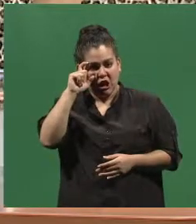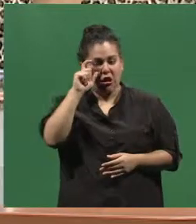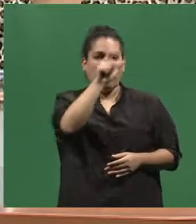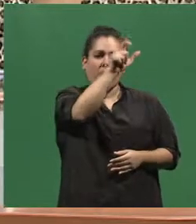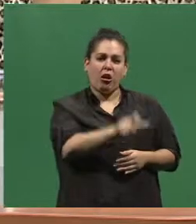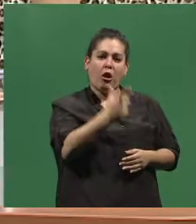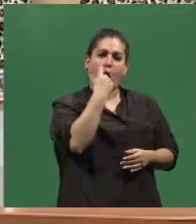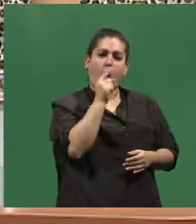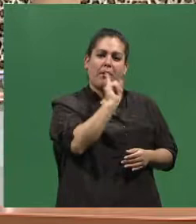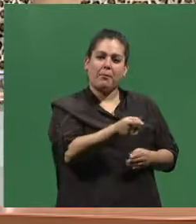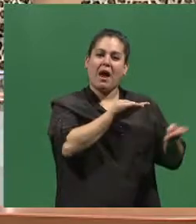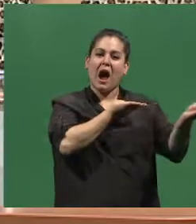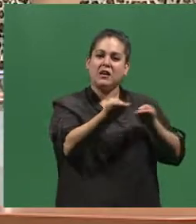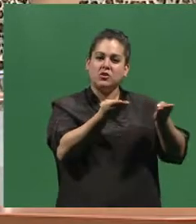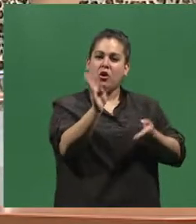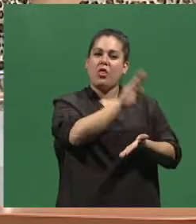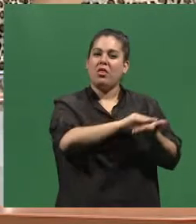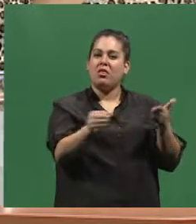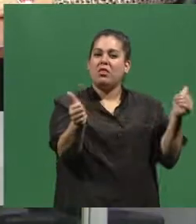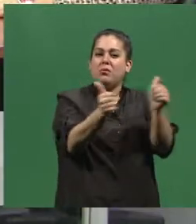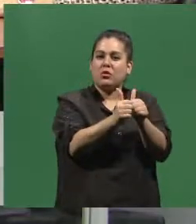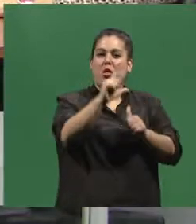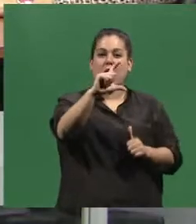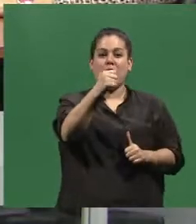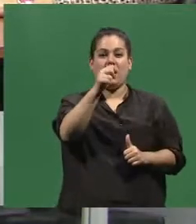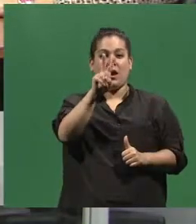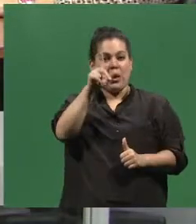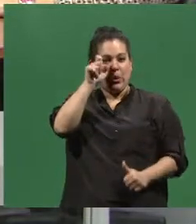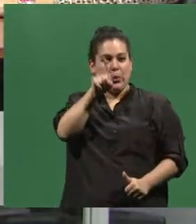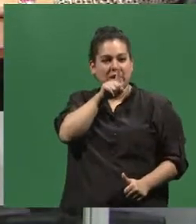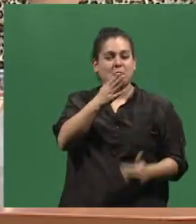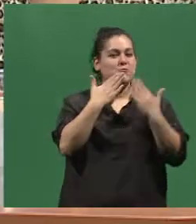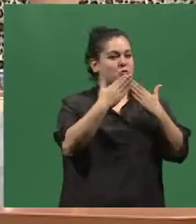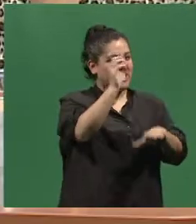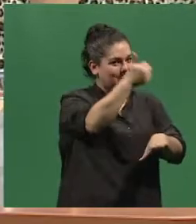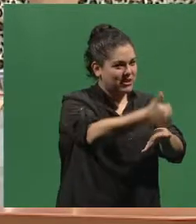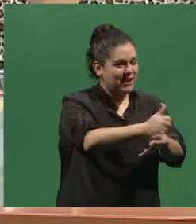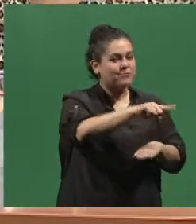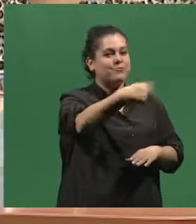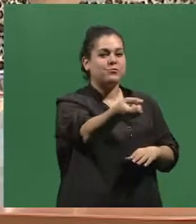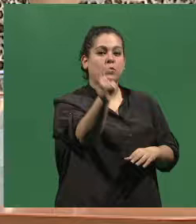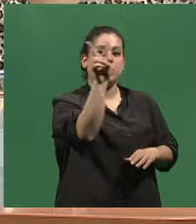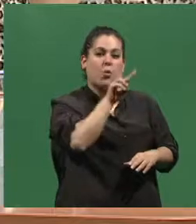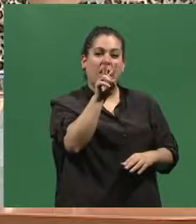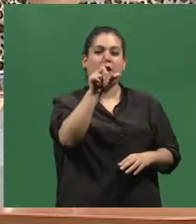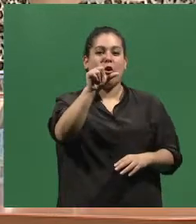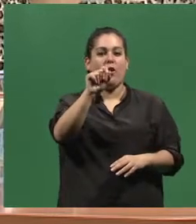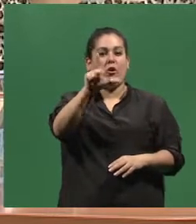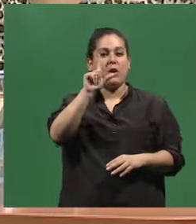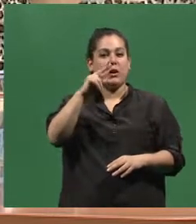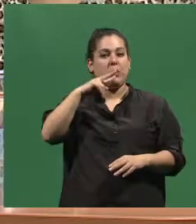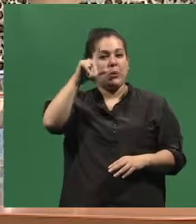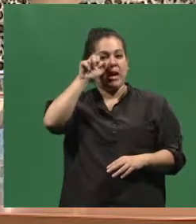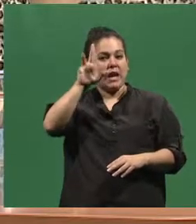asesor también del diputado Biela Calvet. Bienvenido, muchas gracias por estar acá. Emilce Olivera, ella es licenciada